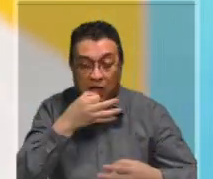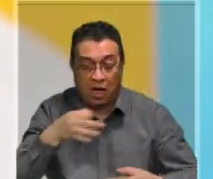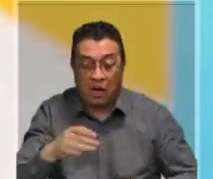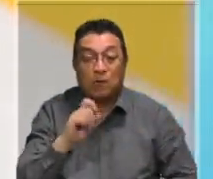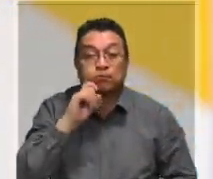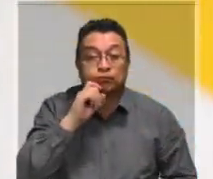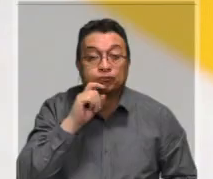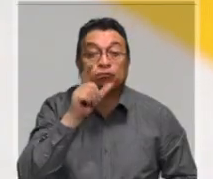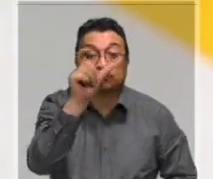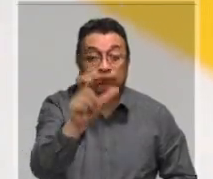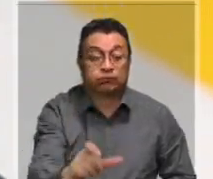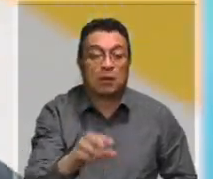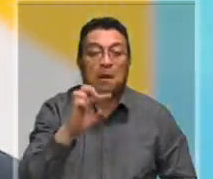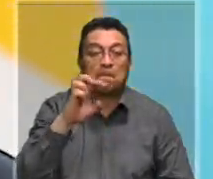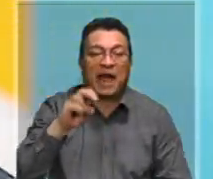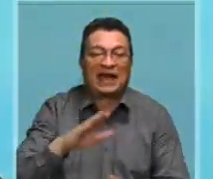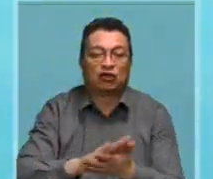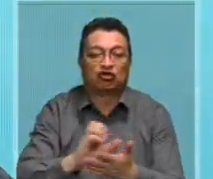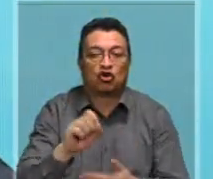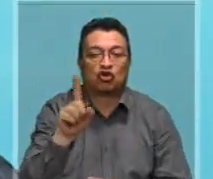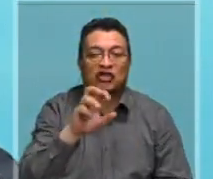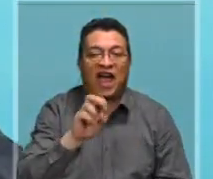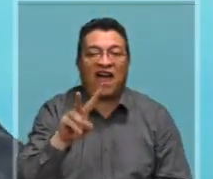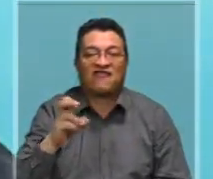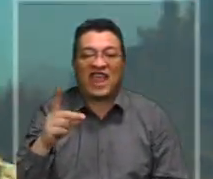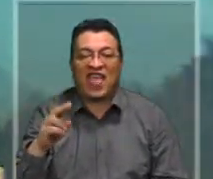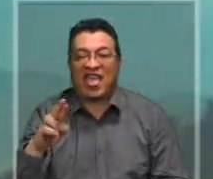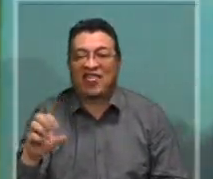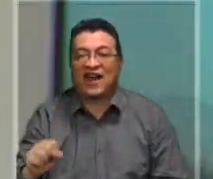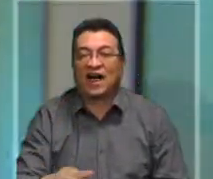nuestro querido Pancho Saavedra.